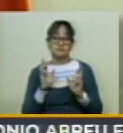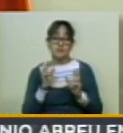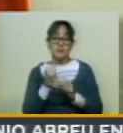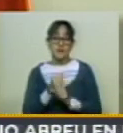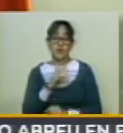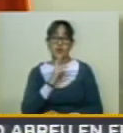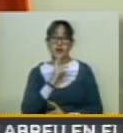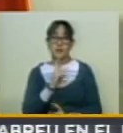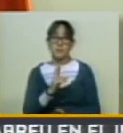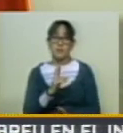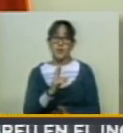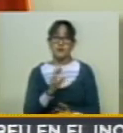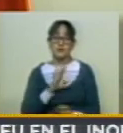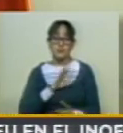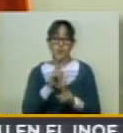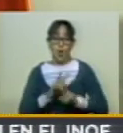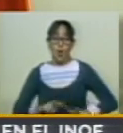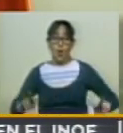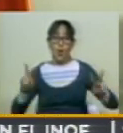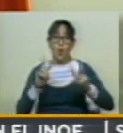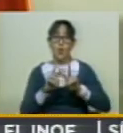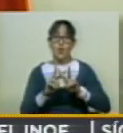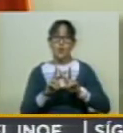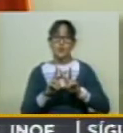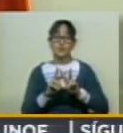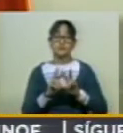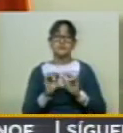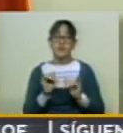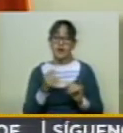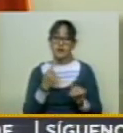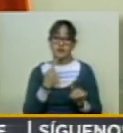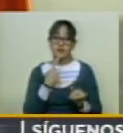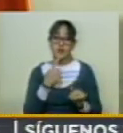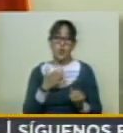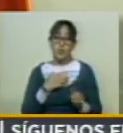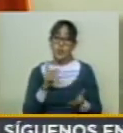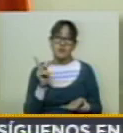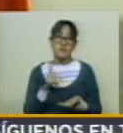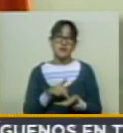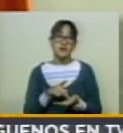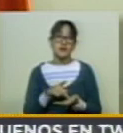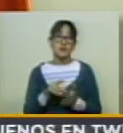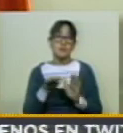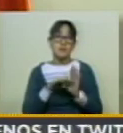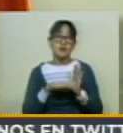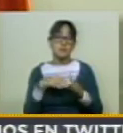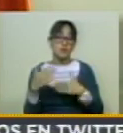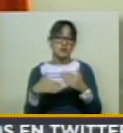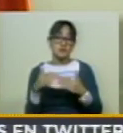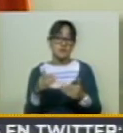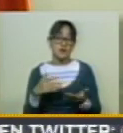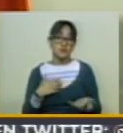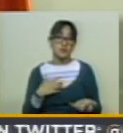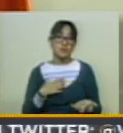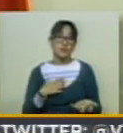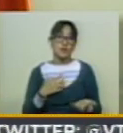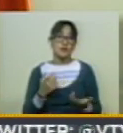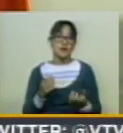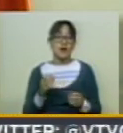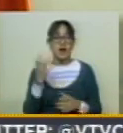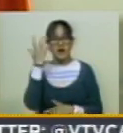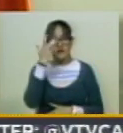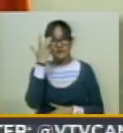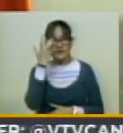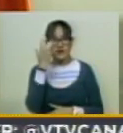bueno, de las Naciones Unidas, que ya se ha declarado que no puede venir porque no es parte de su procedimiento. Tenemos la Unión